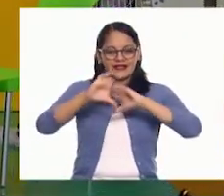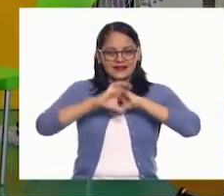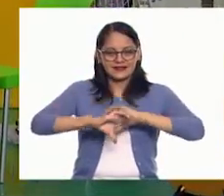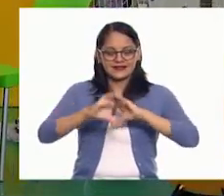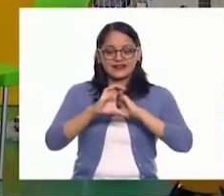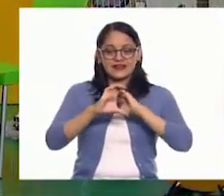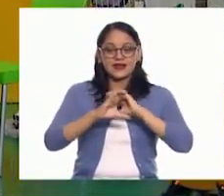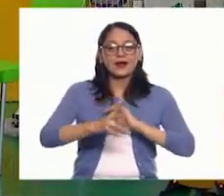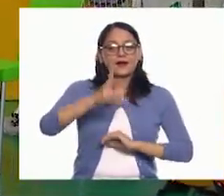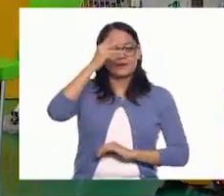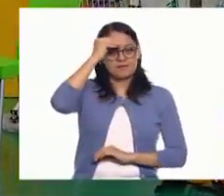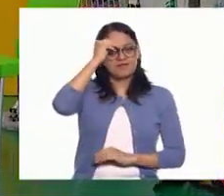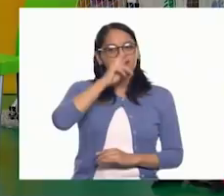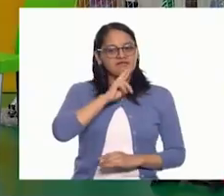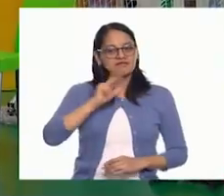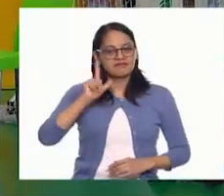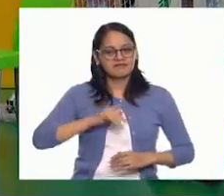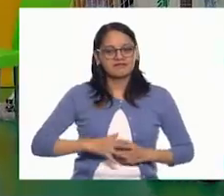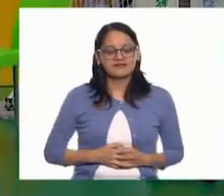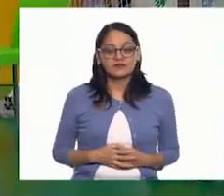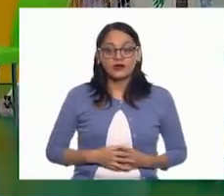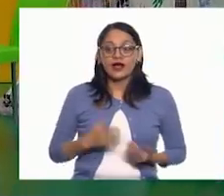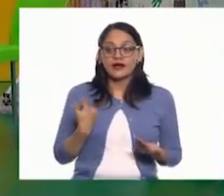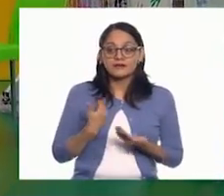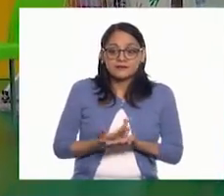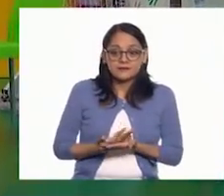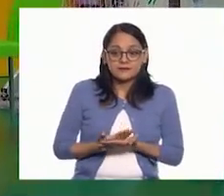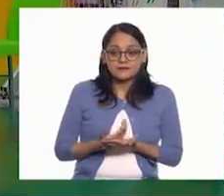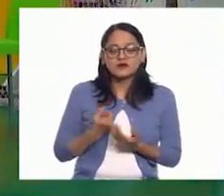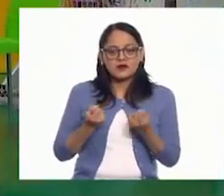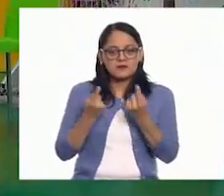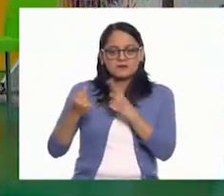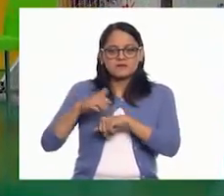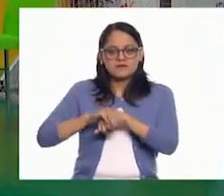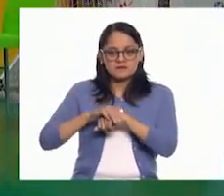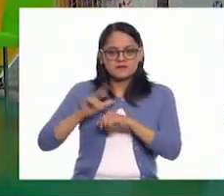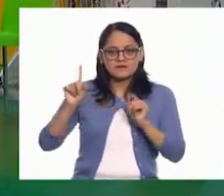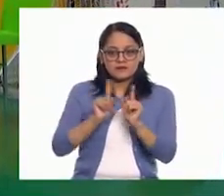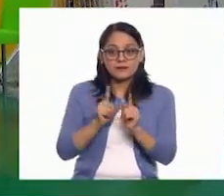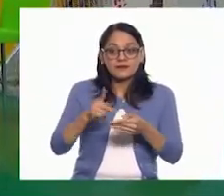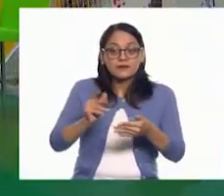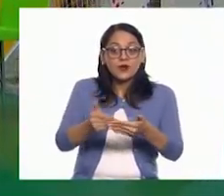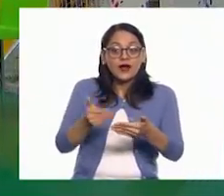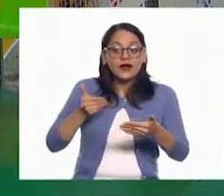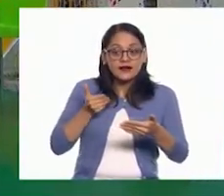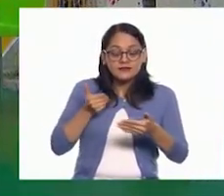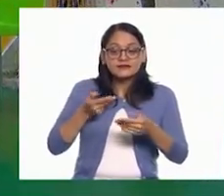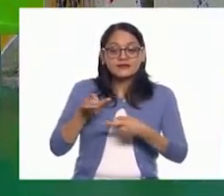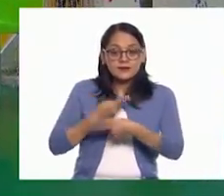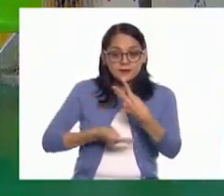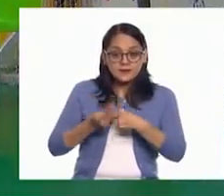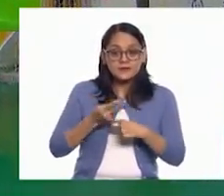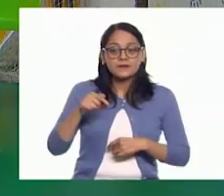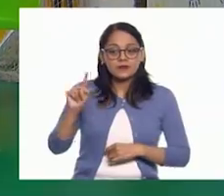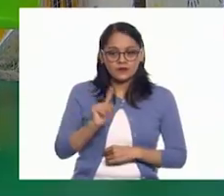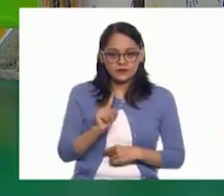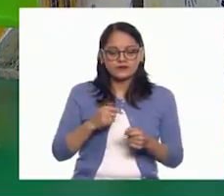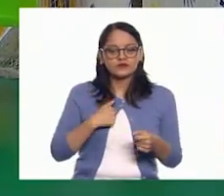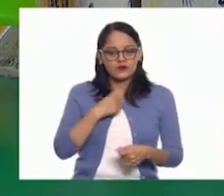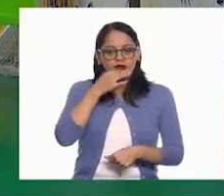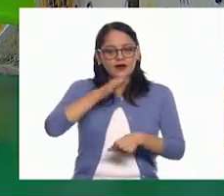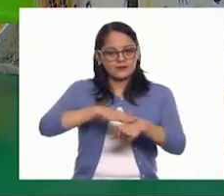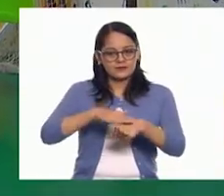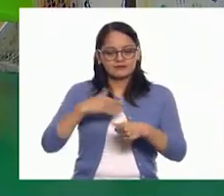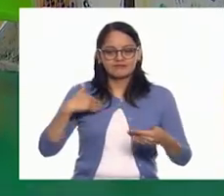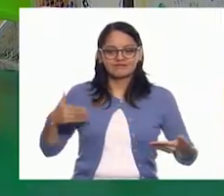se aprende mejor. Estoy esperando aquí a unos amigos, pero antes de que lleguen mis amigos, les voy